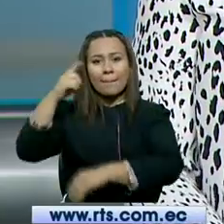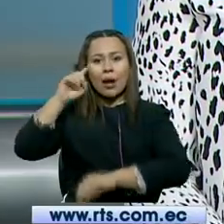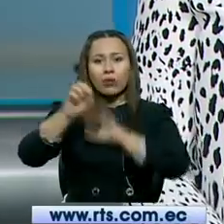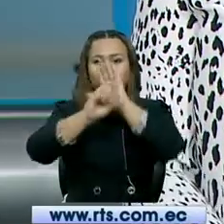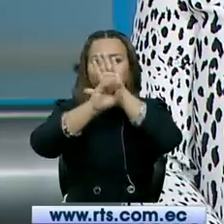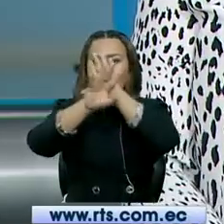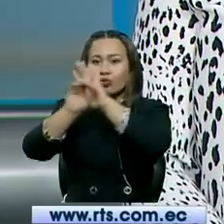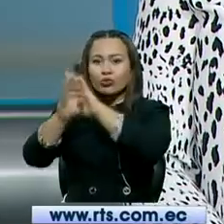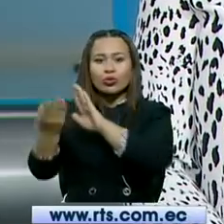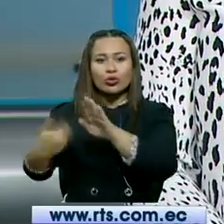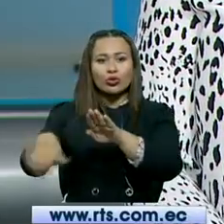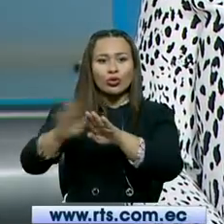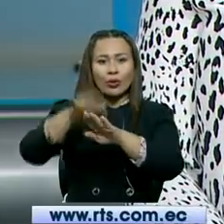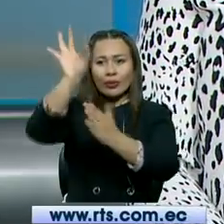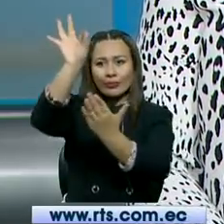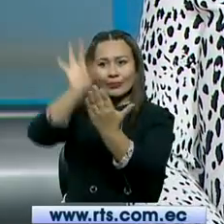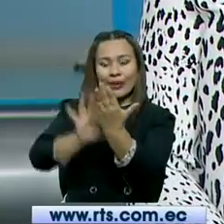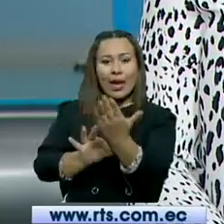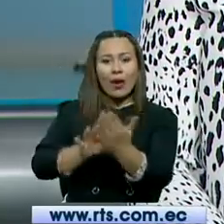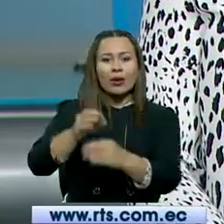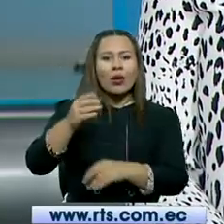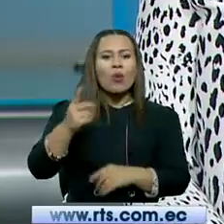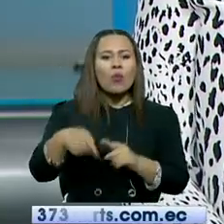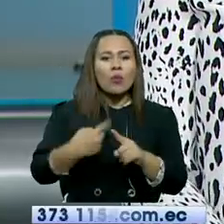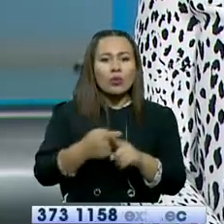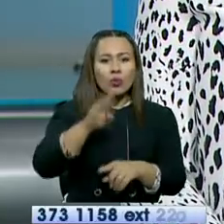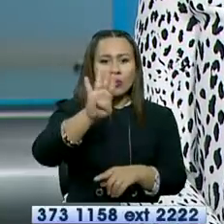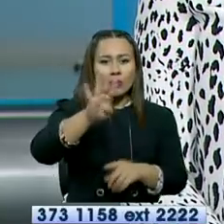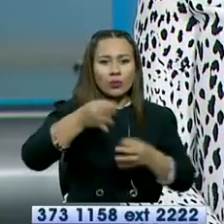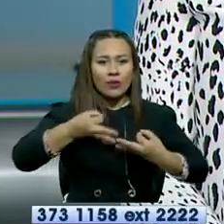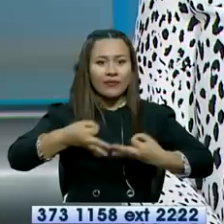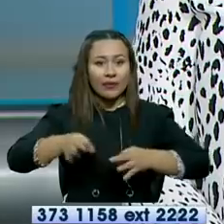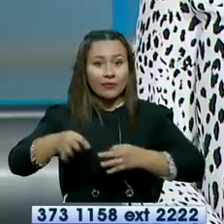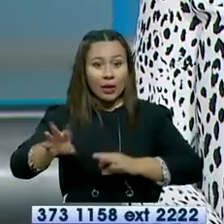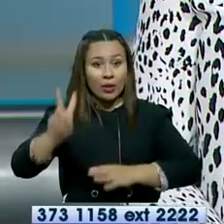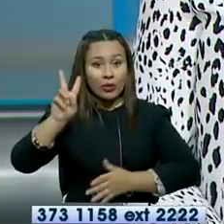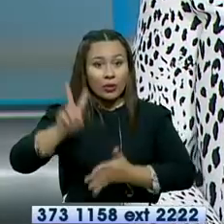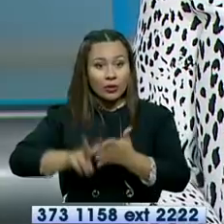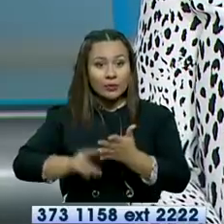referéndum del 4 de febrero del 2018. Así lo dio a conocer en